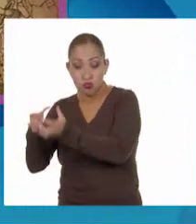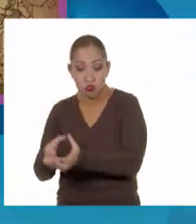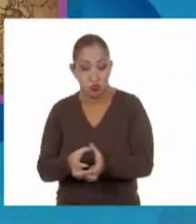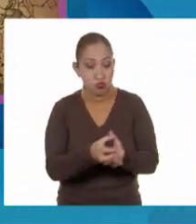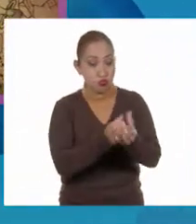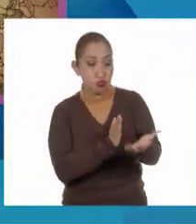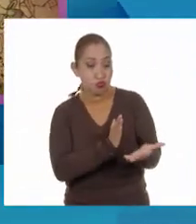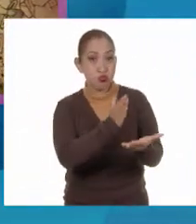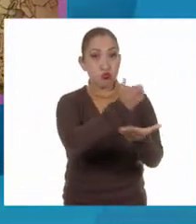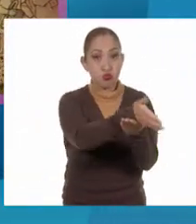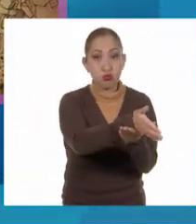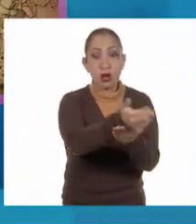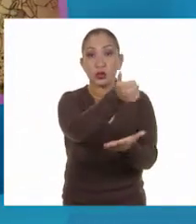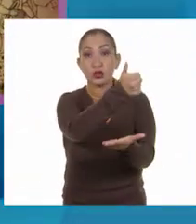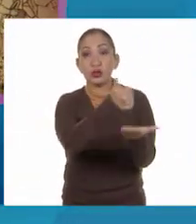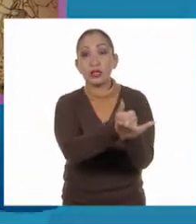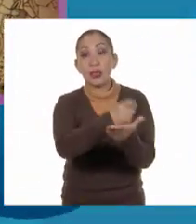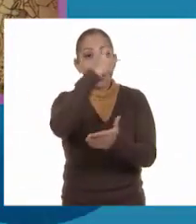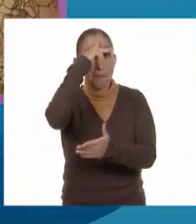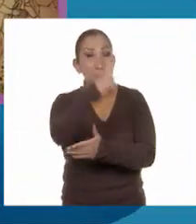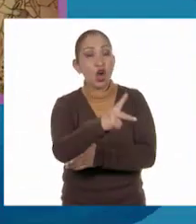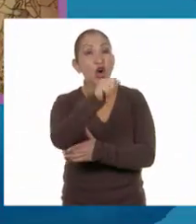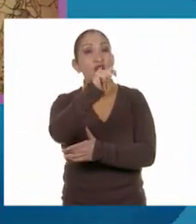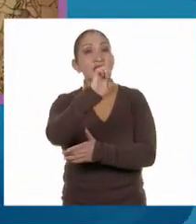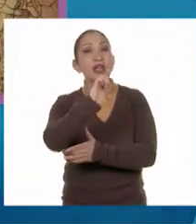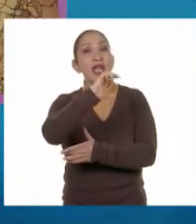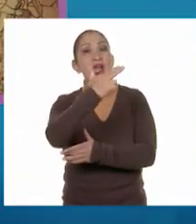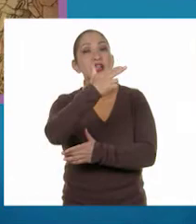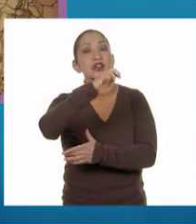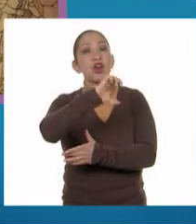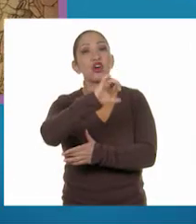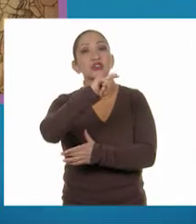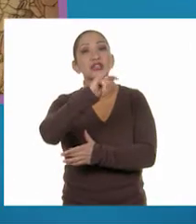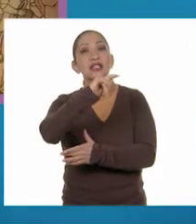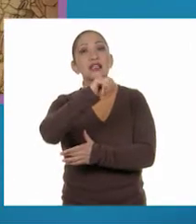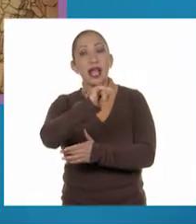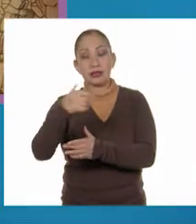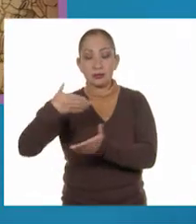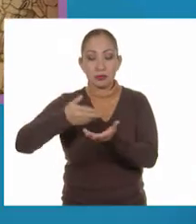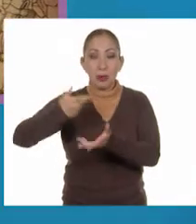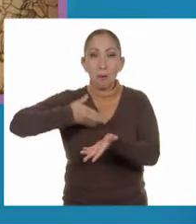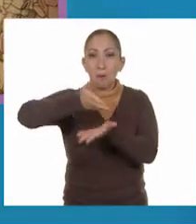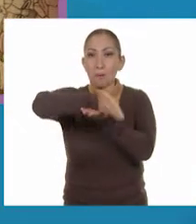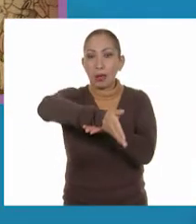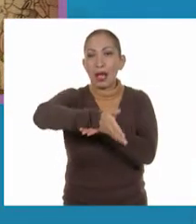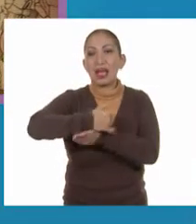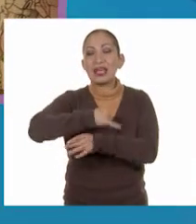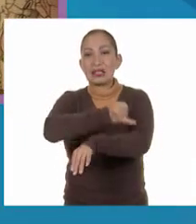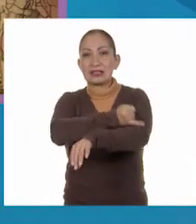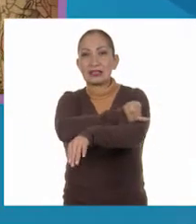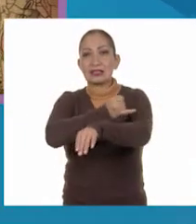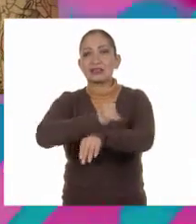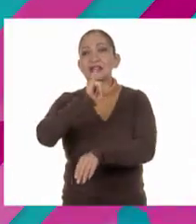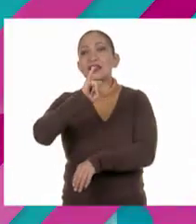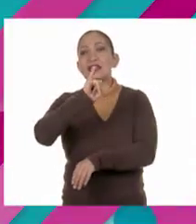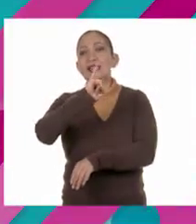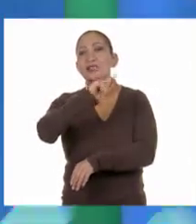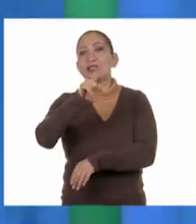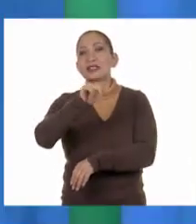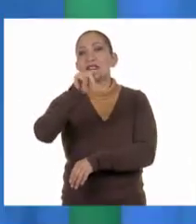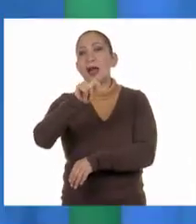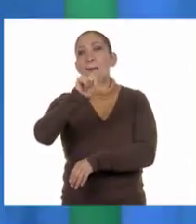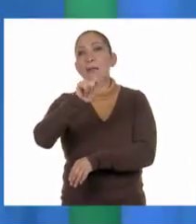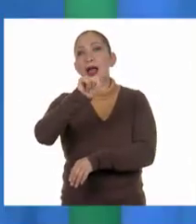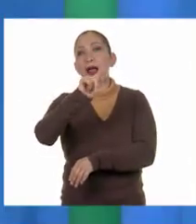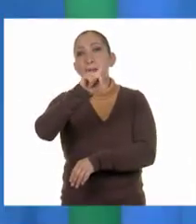la llegada a la ciudad de México Tenochtitlan, a la que entraron por la calzada de Ermita Iztapalapa. Wow,